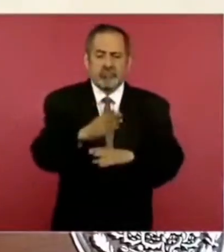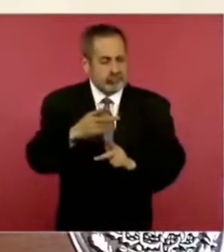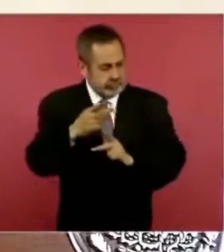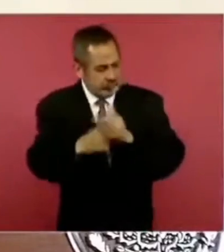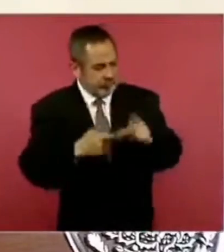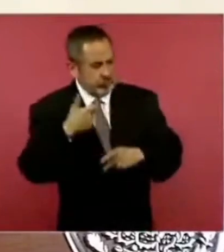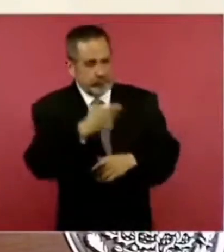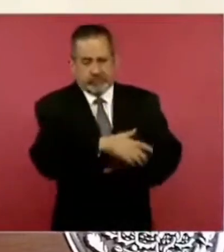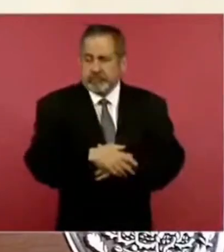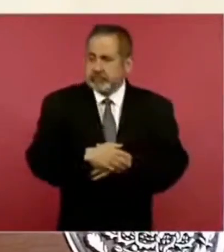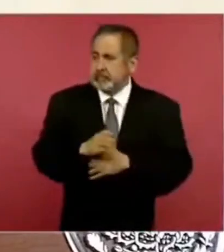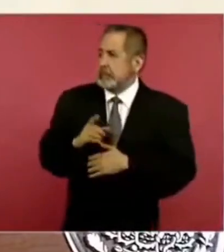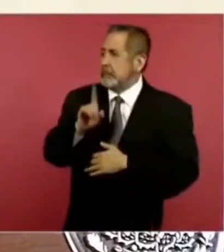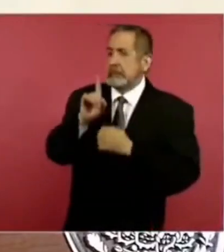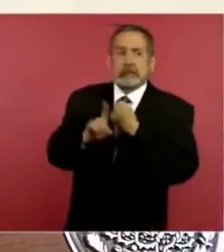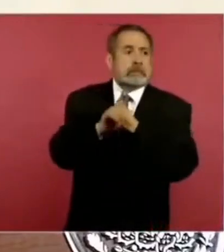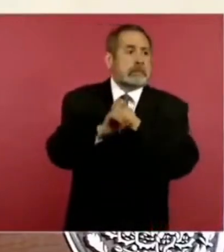los vinos